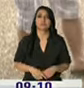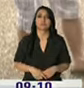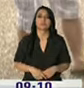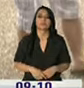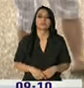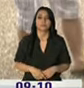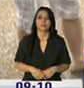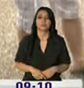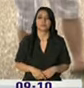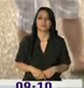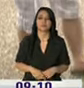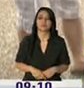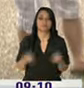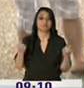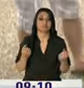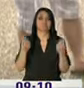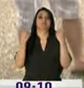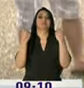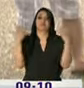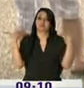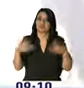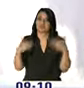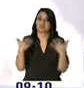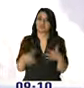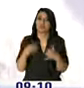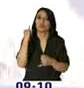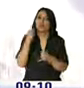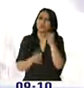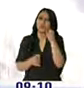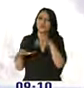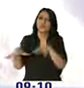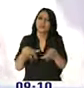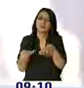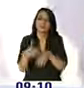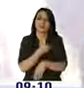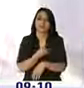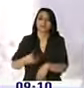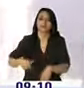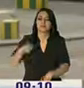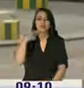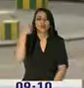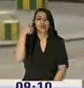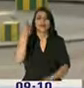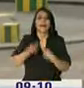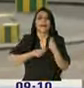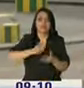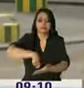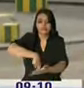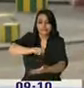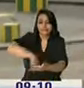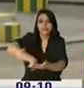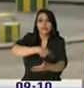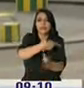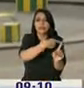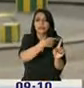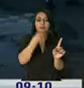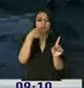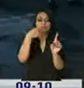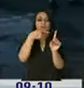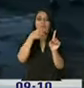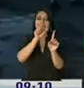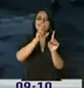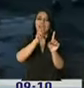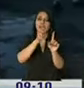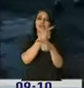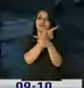De manera sorpresiva, entre los últimos actos del expresidente Rafael Correa, firmó el indulto de Stalin Robles, uno de